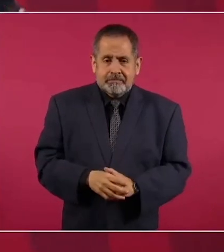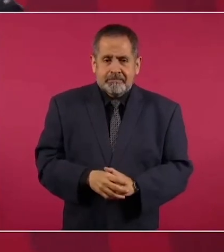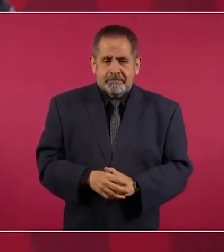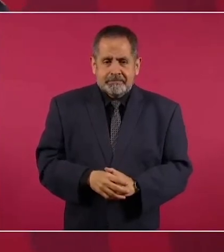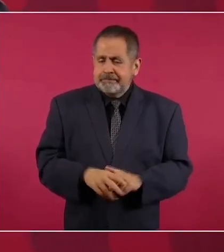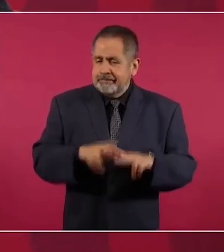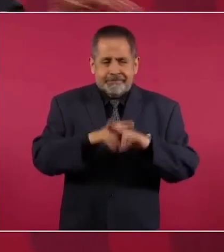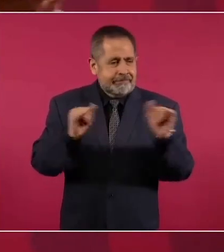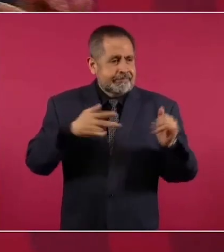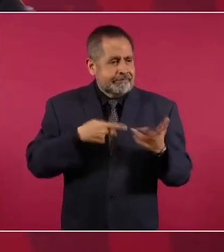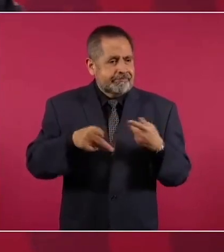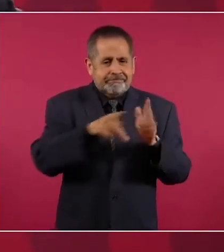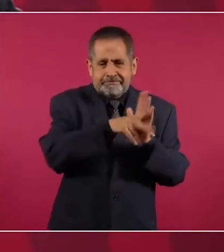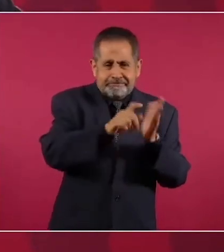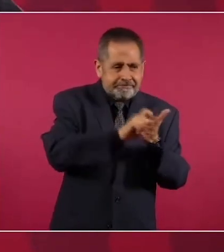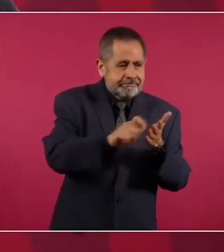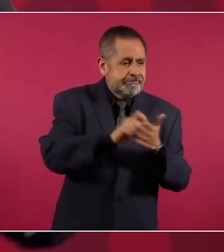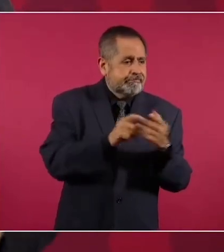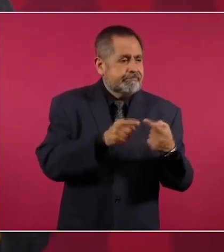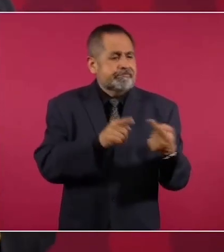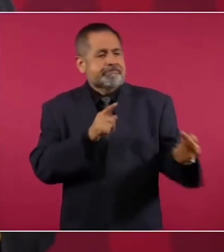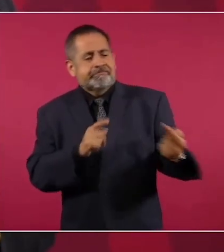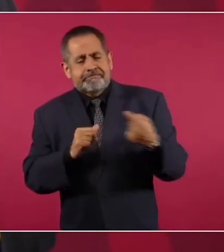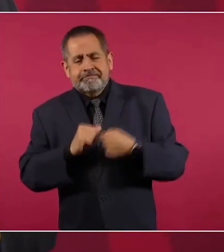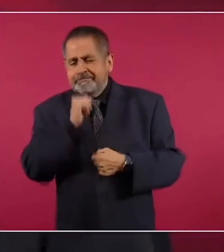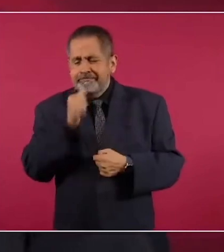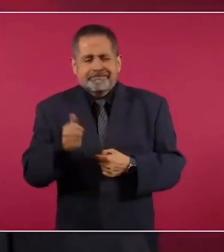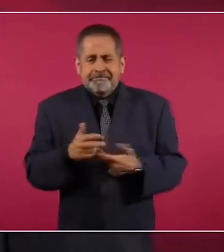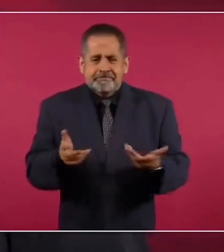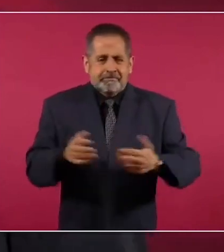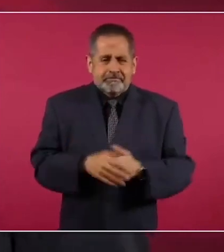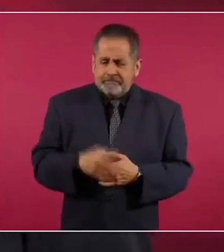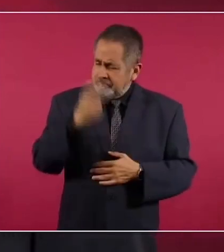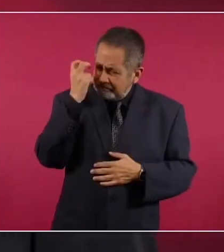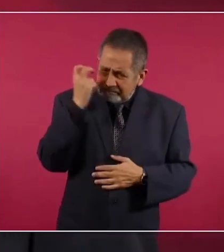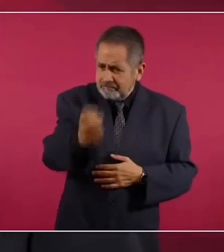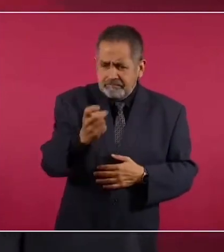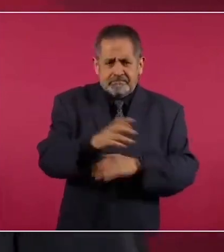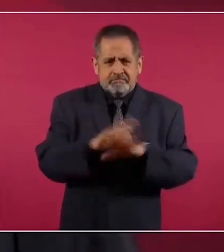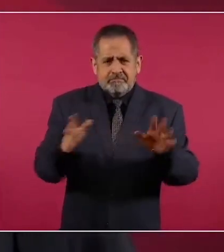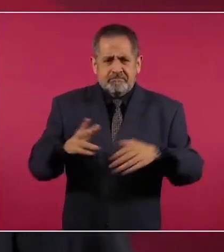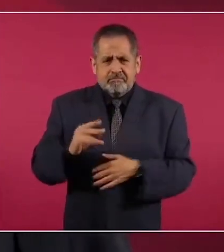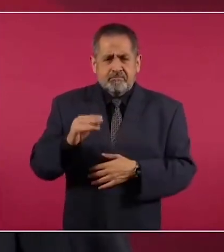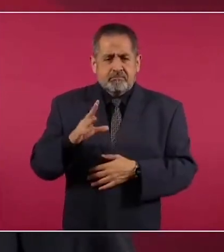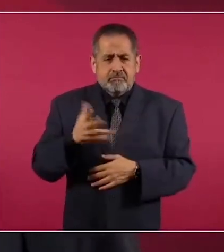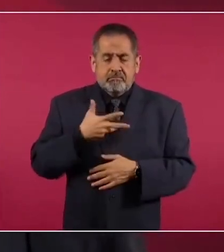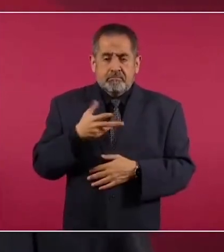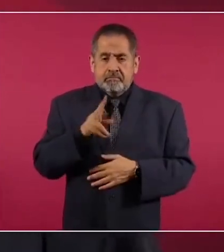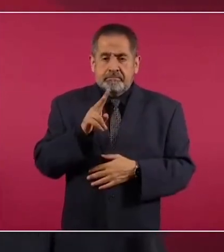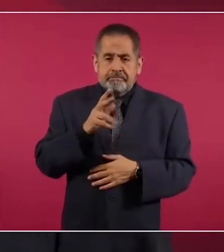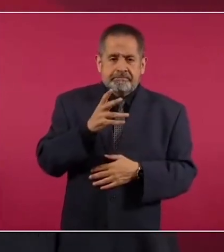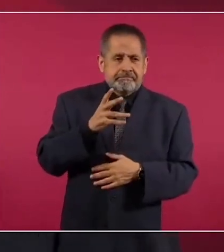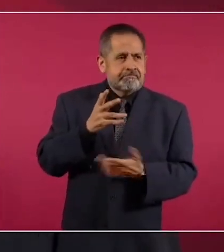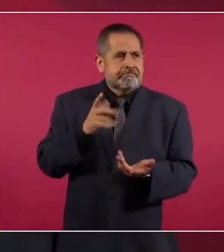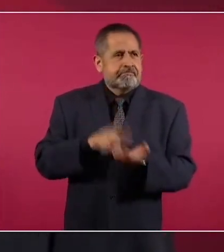a ningún periodista, a ningún opositor, pues es eso. No tengo